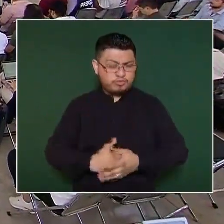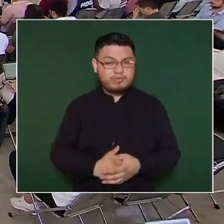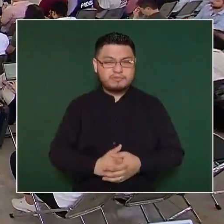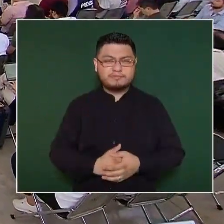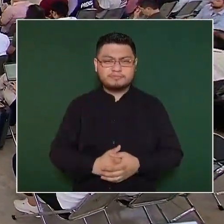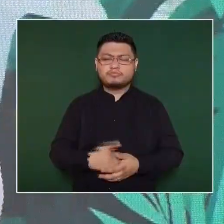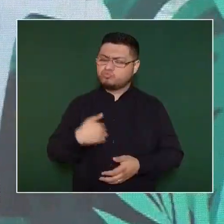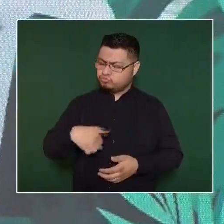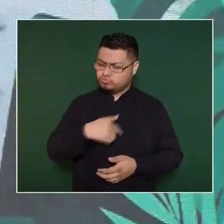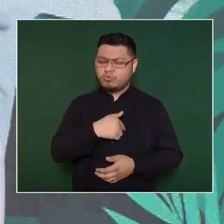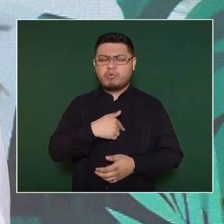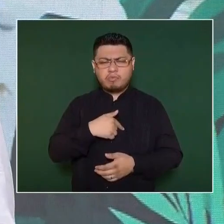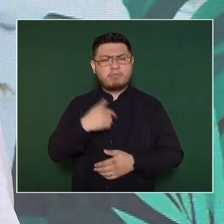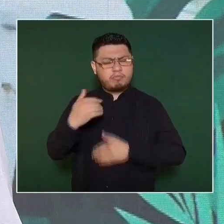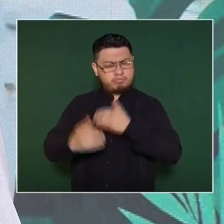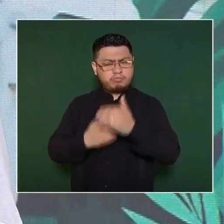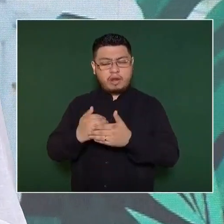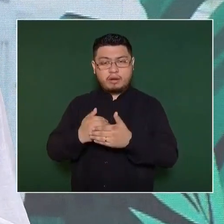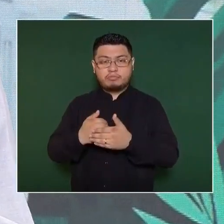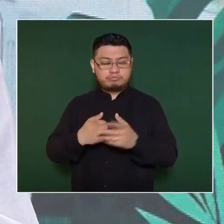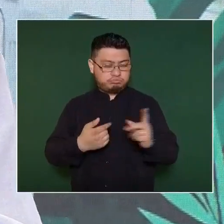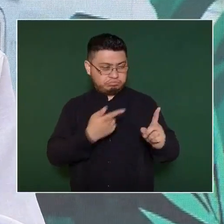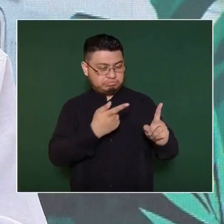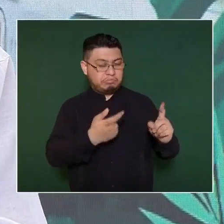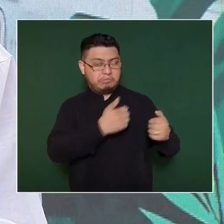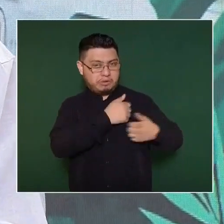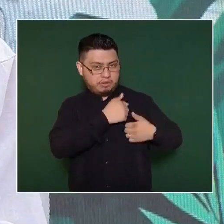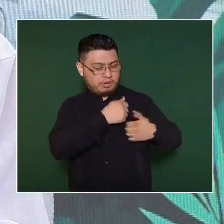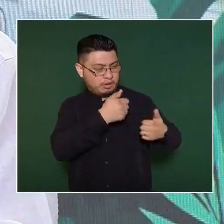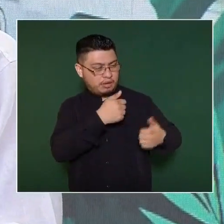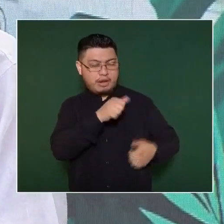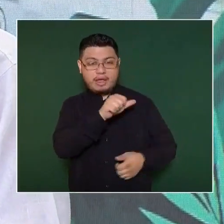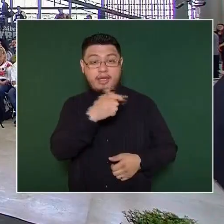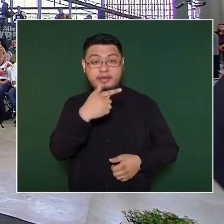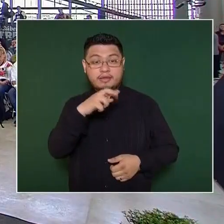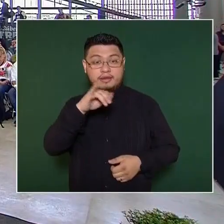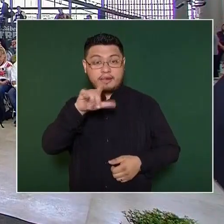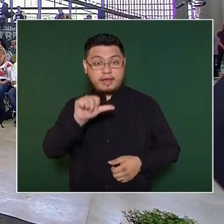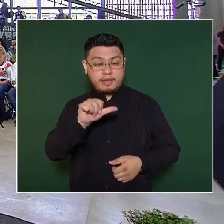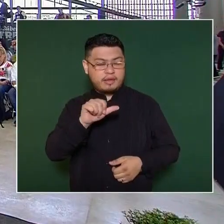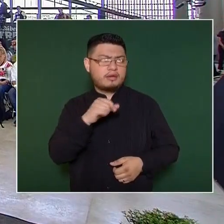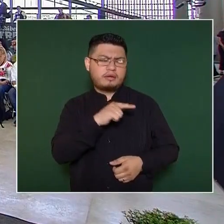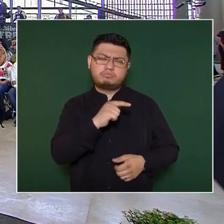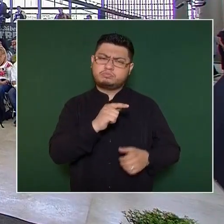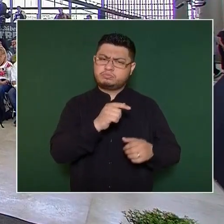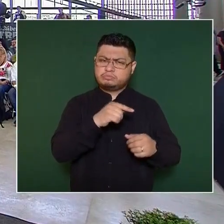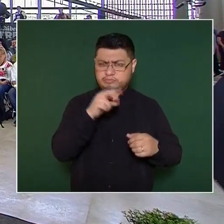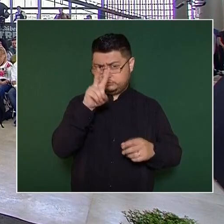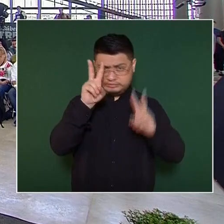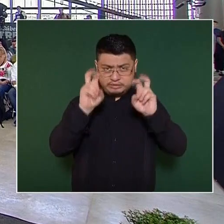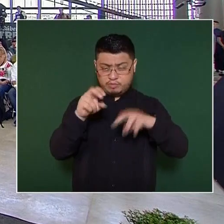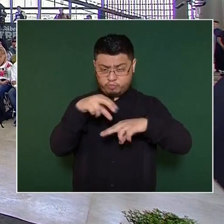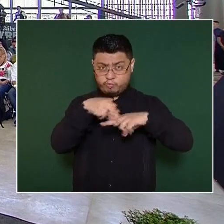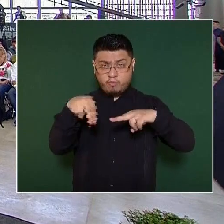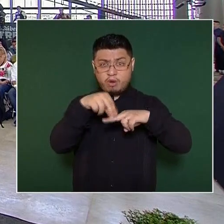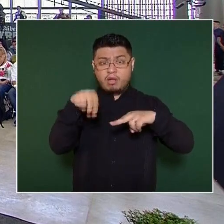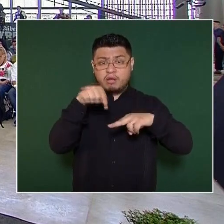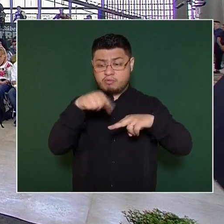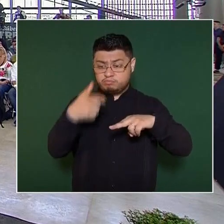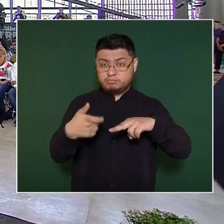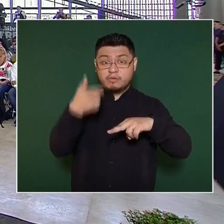con el general Águila de que el pasaje en el tren va a